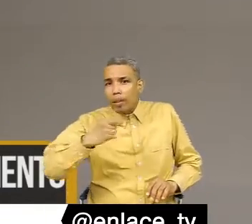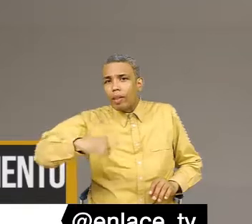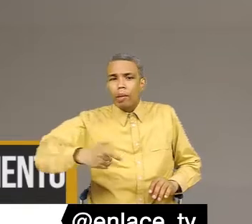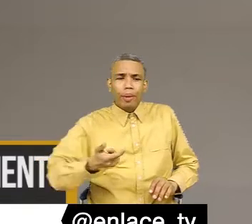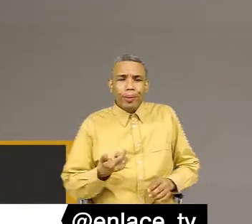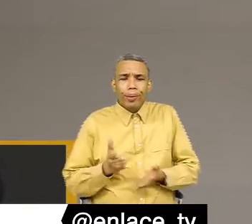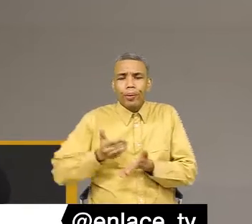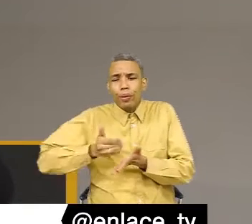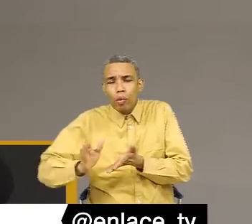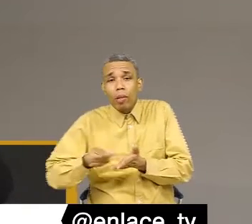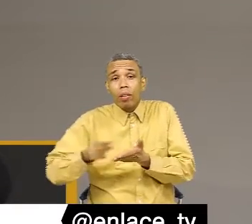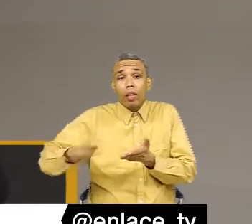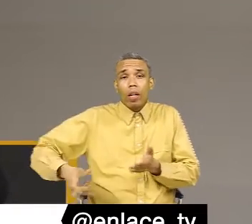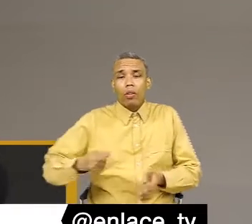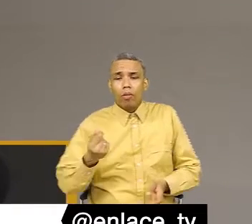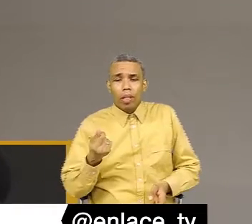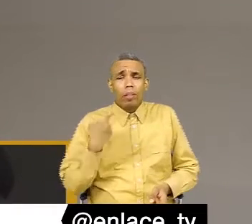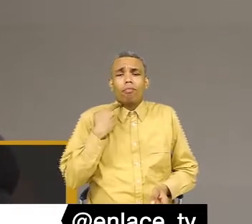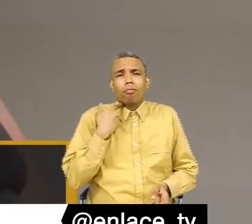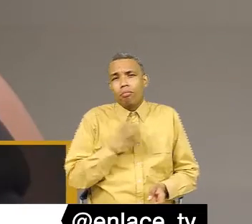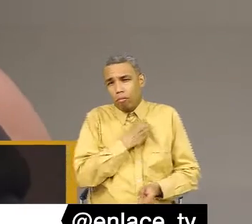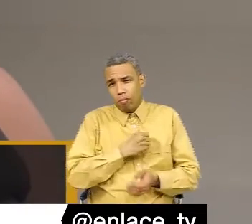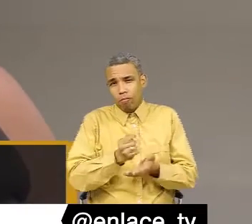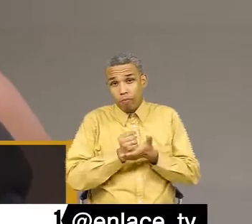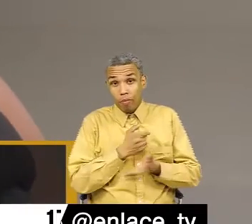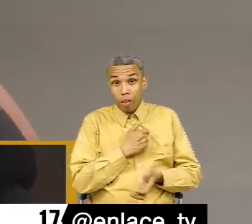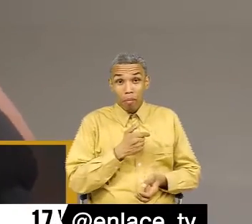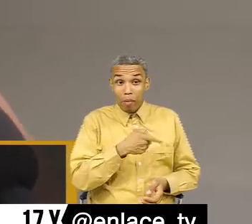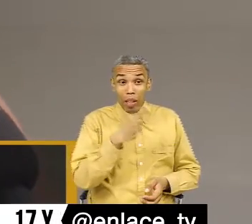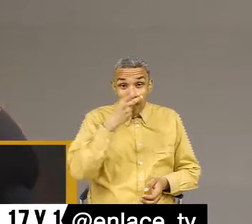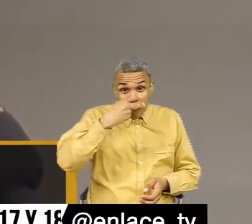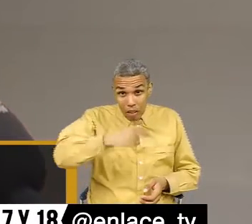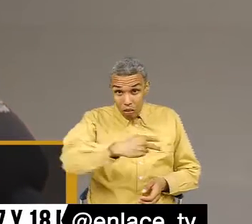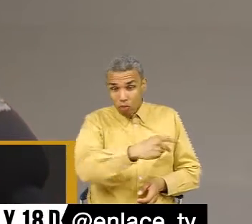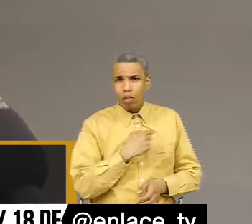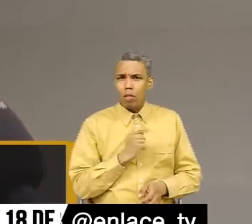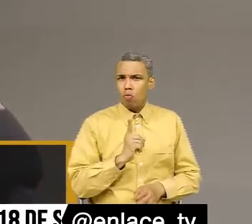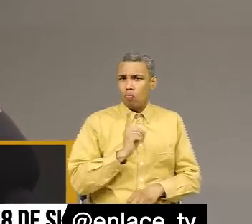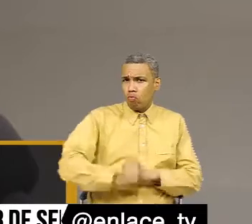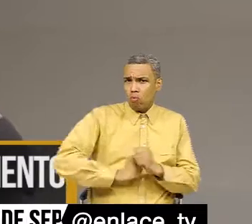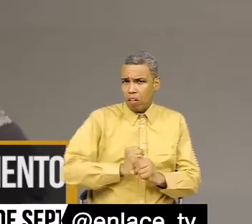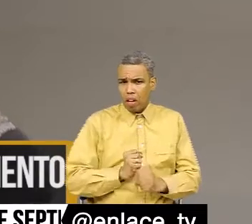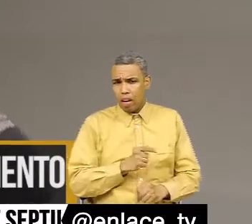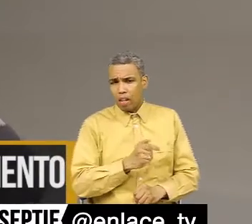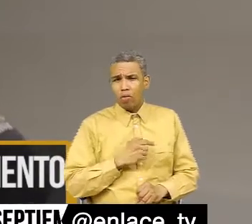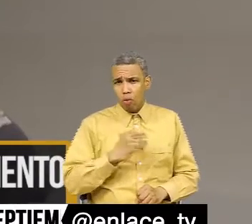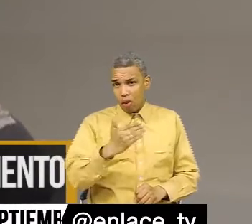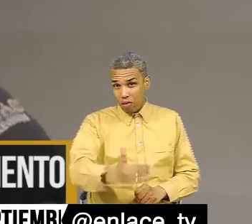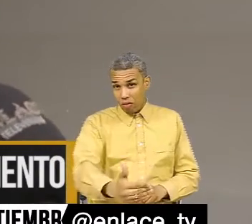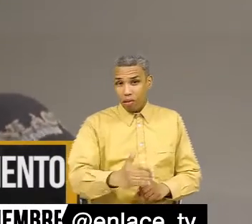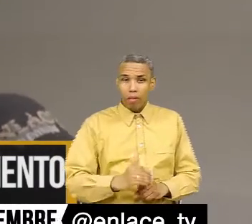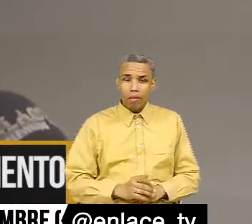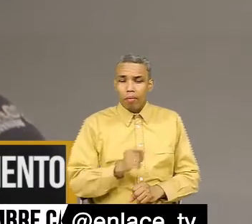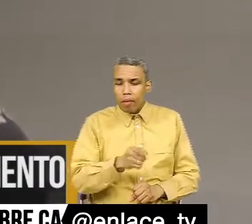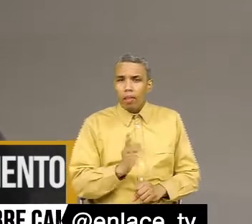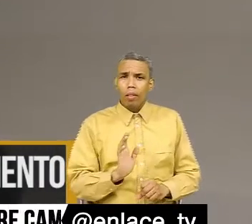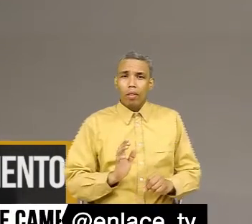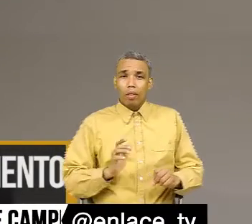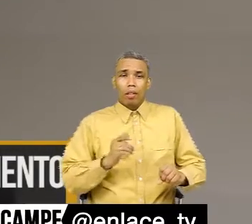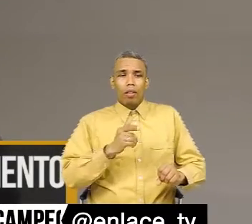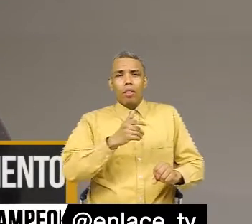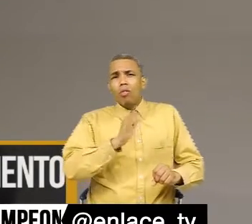tiene una infección respiratoria, el bebé tiene año 3 meses, desde los 9 meses a partir, empezó con esas